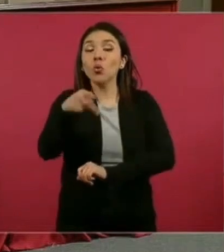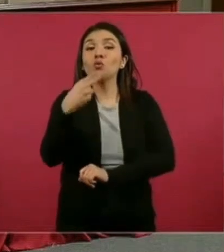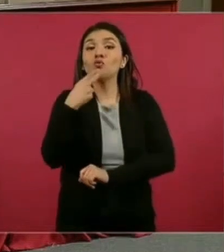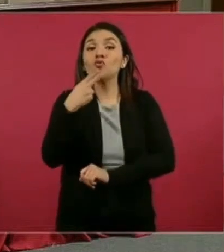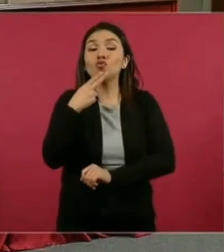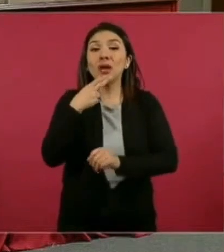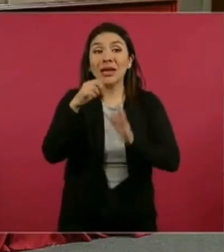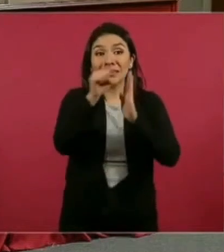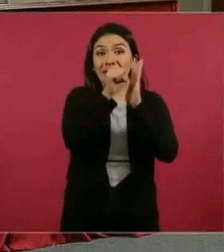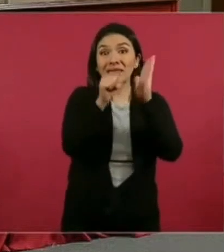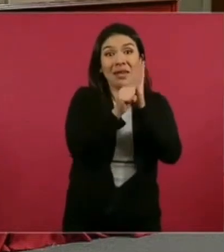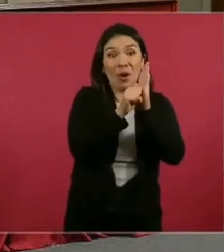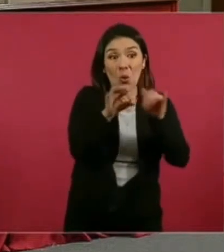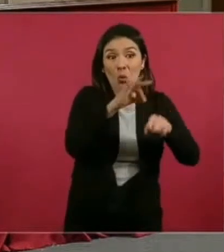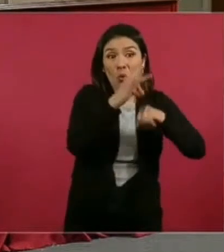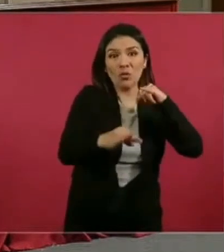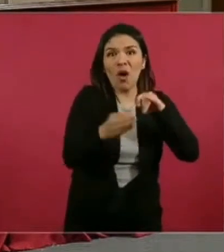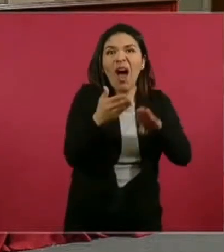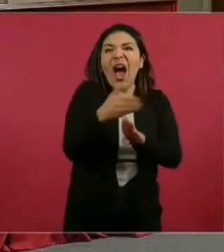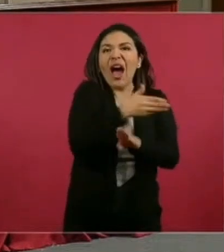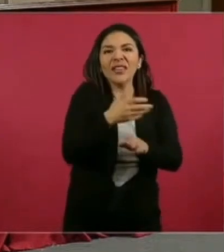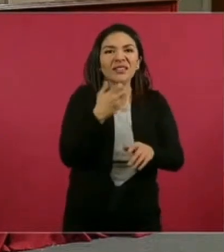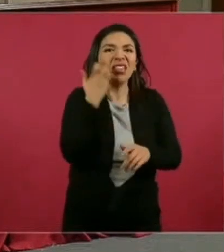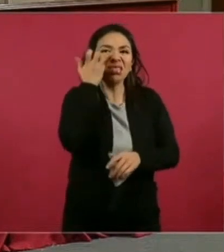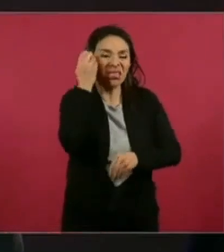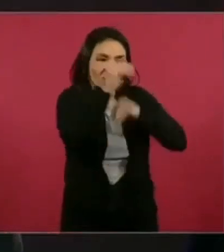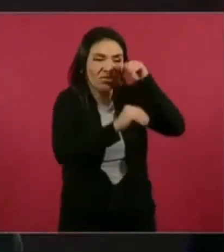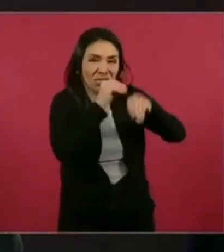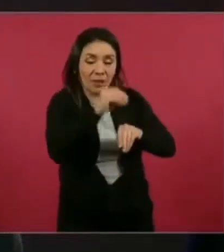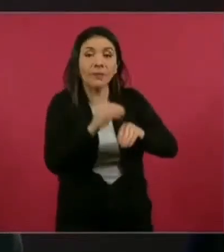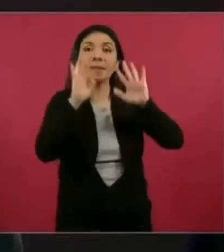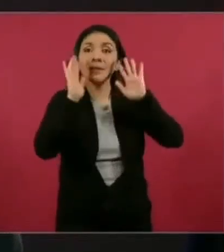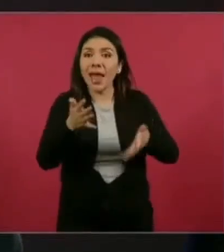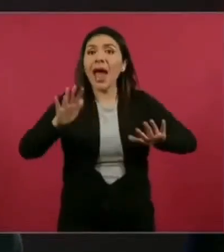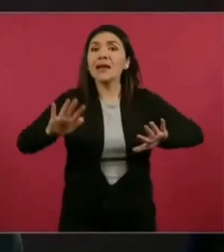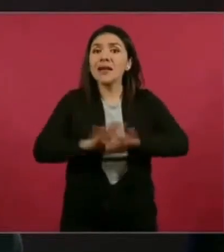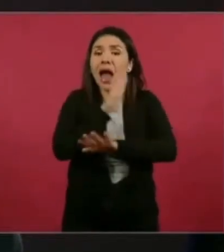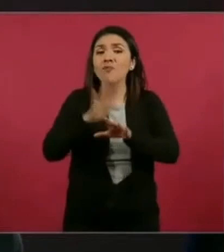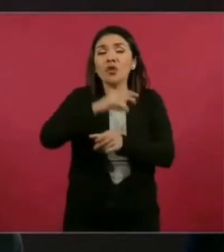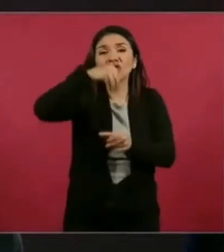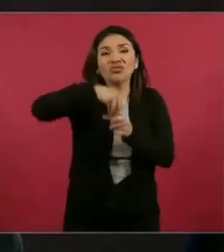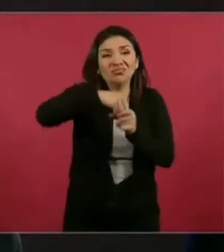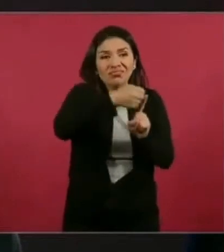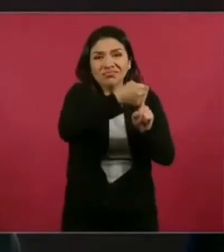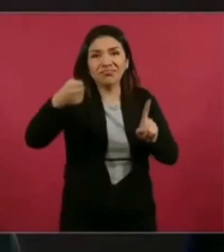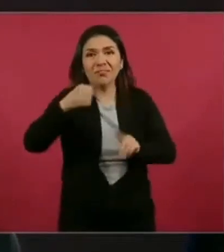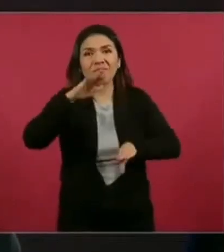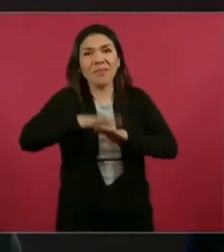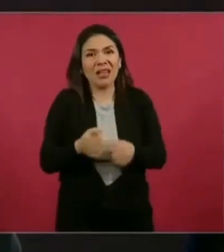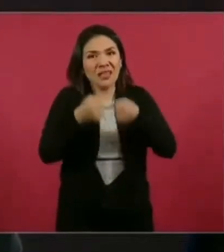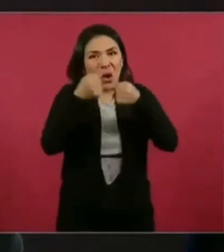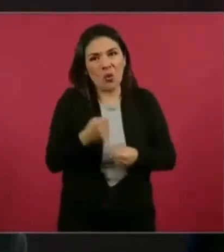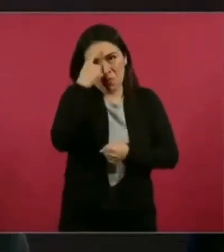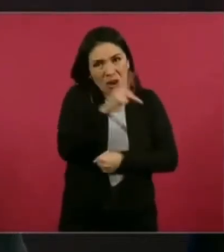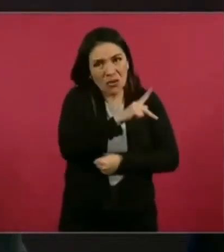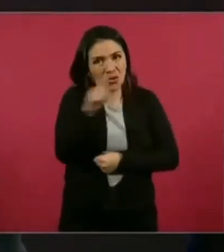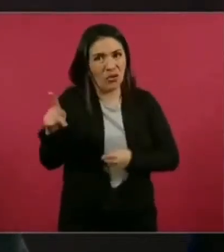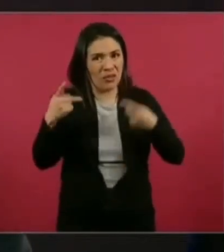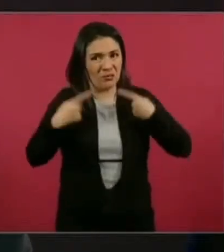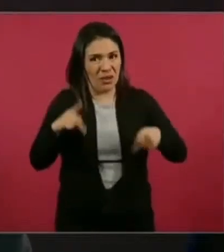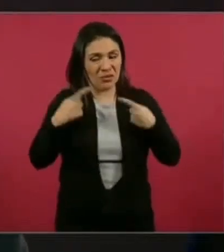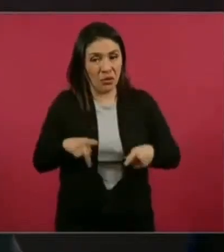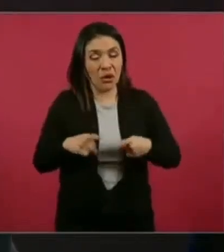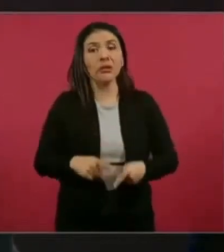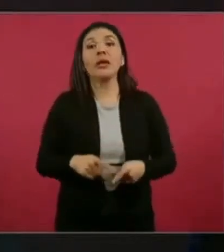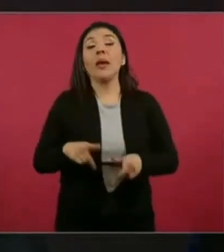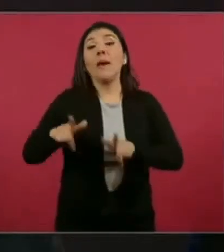de producción final. Se realizó cambio de contraseñas de acceso para todos los perfiles de usuario. Se dio